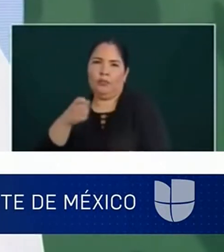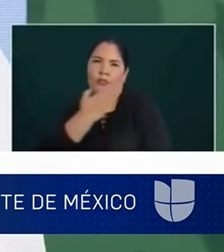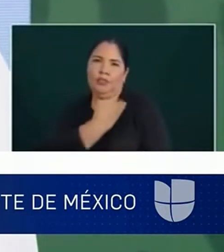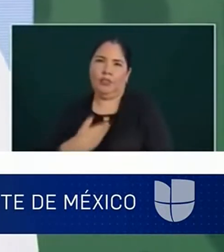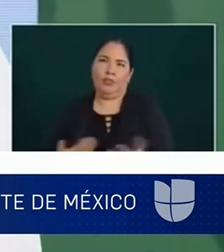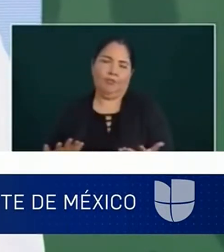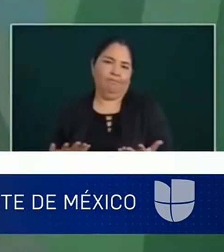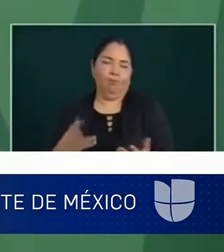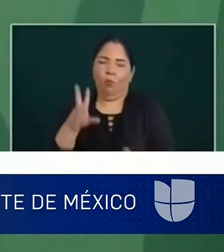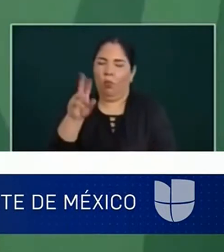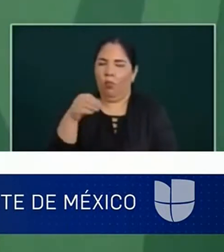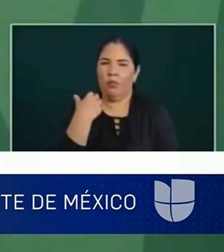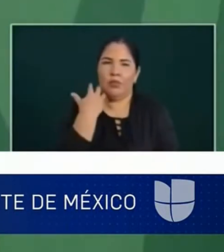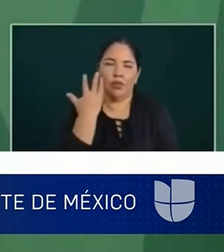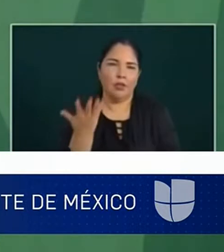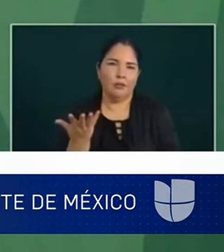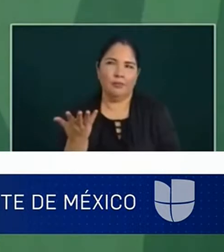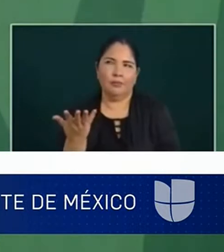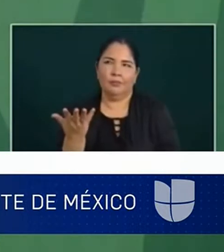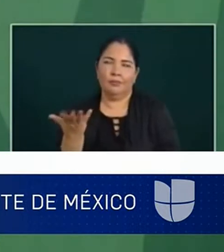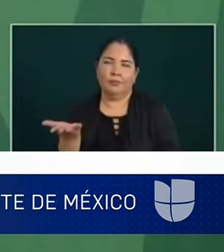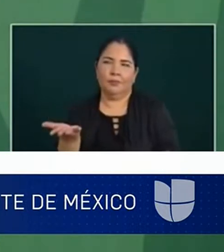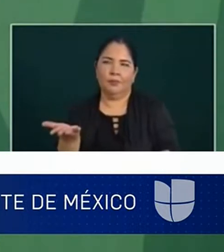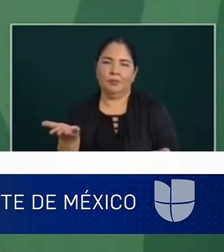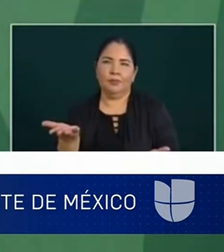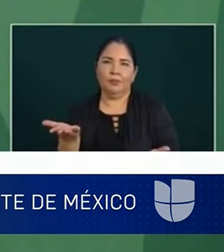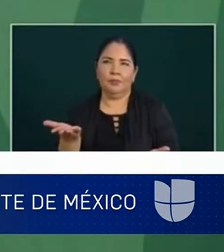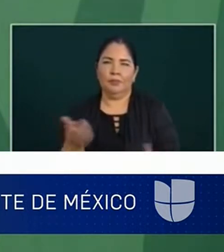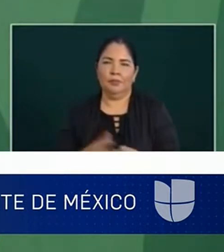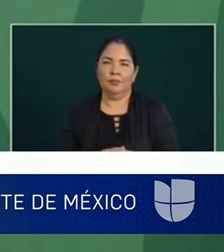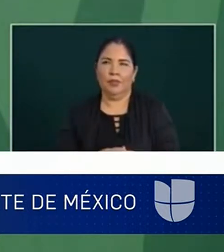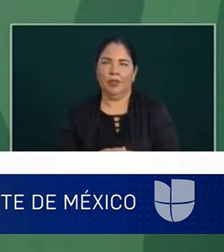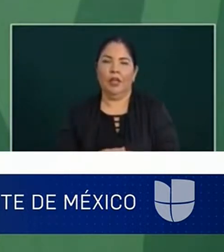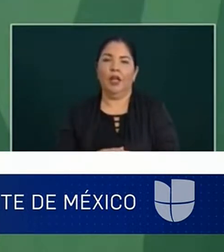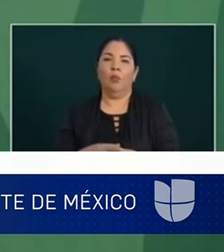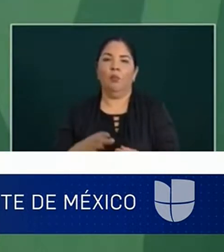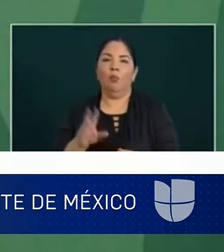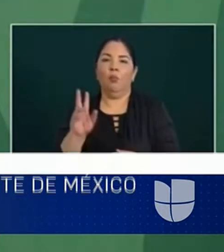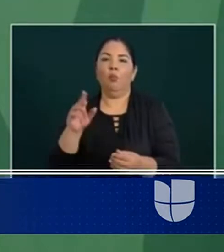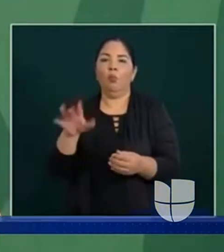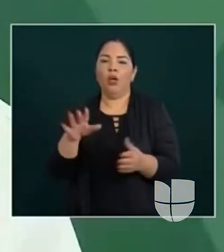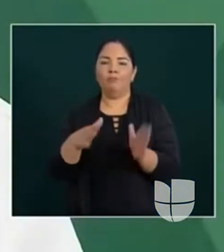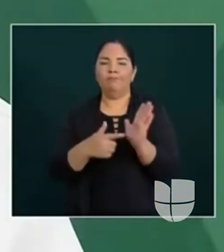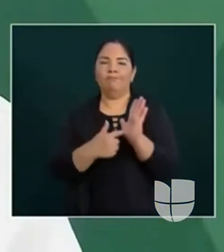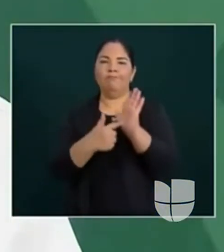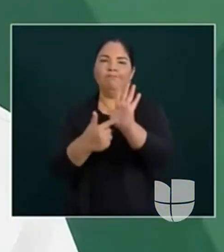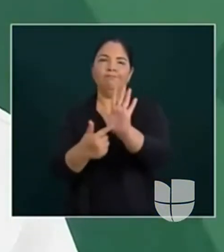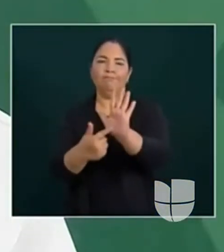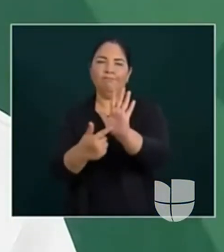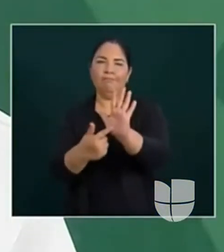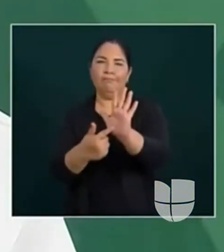no quieren que el resultado sea vinculatorio,